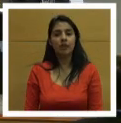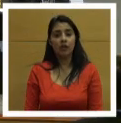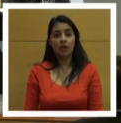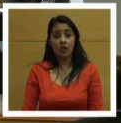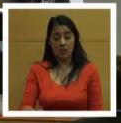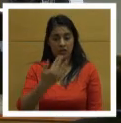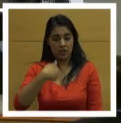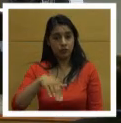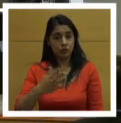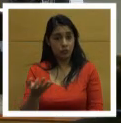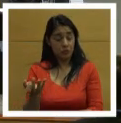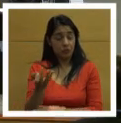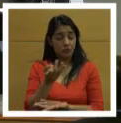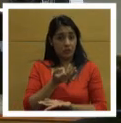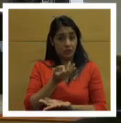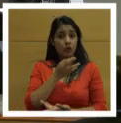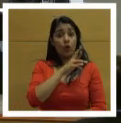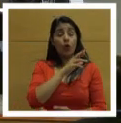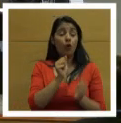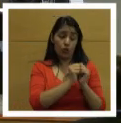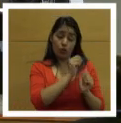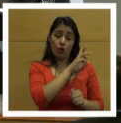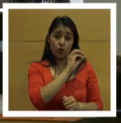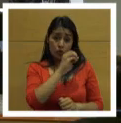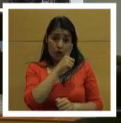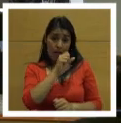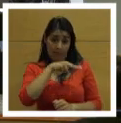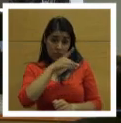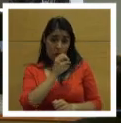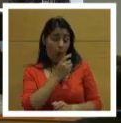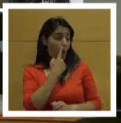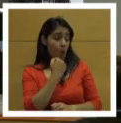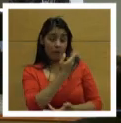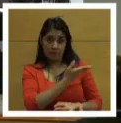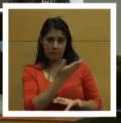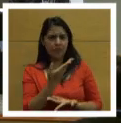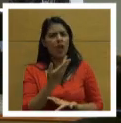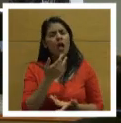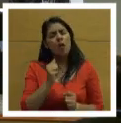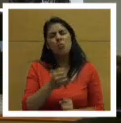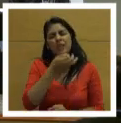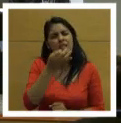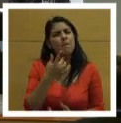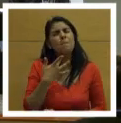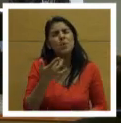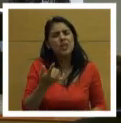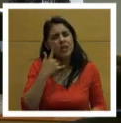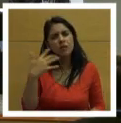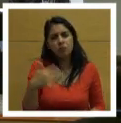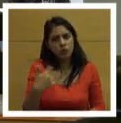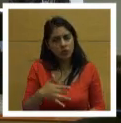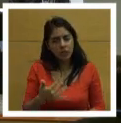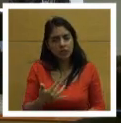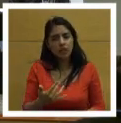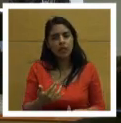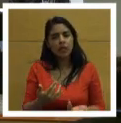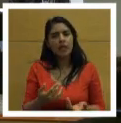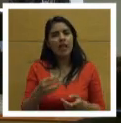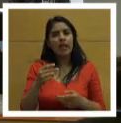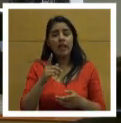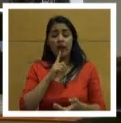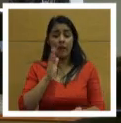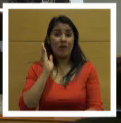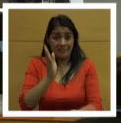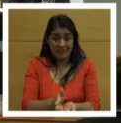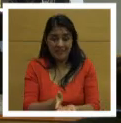se nos encargó con Rolando, ¿cierto?, poder abordar por qué es importante incorporar la perspectiva de género en una sentencia,